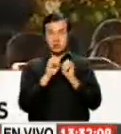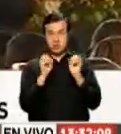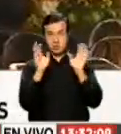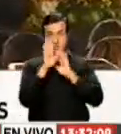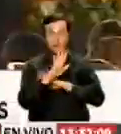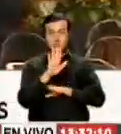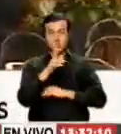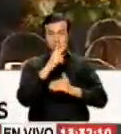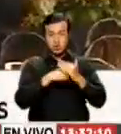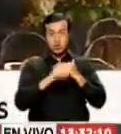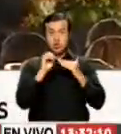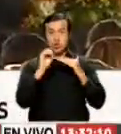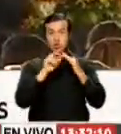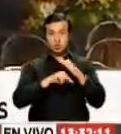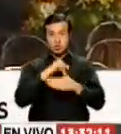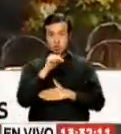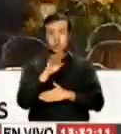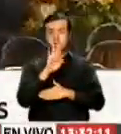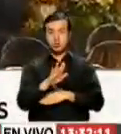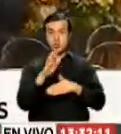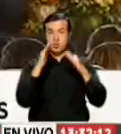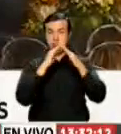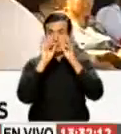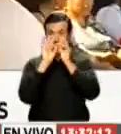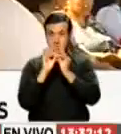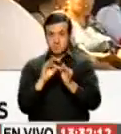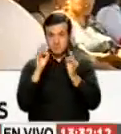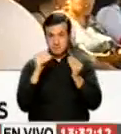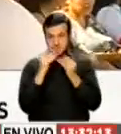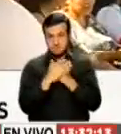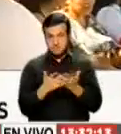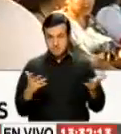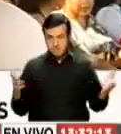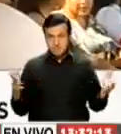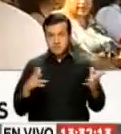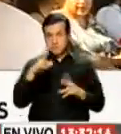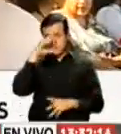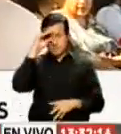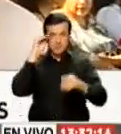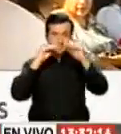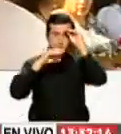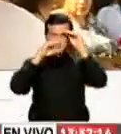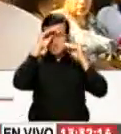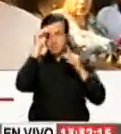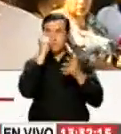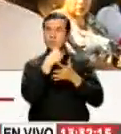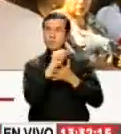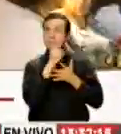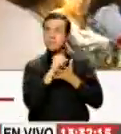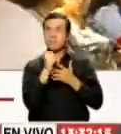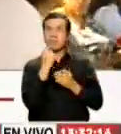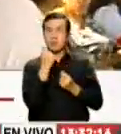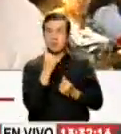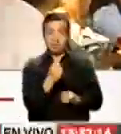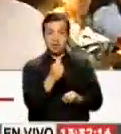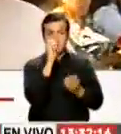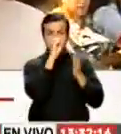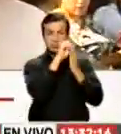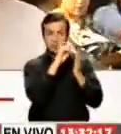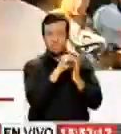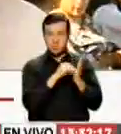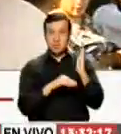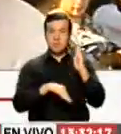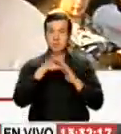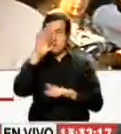o nietos y la remodelación de sus tiendas. Aprender a llevar el inventario, aprender a llevar los gastos y tener